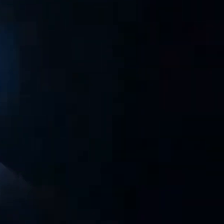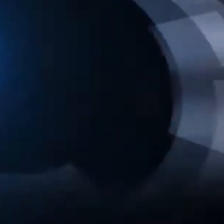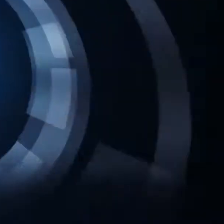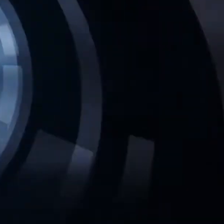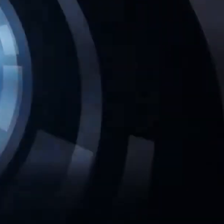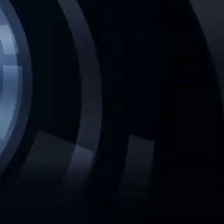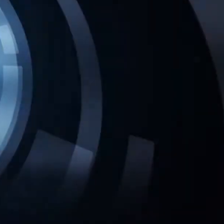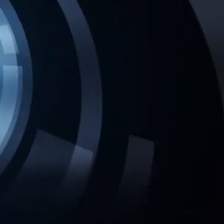¡Gracias!